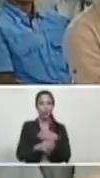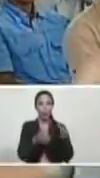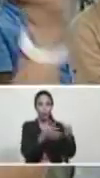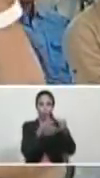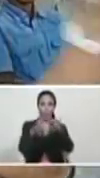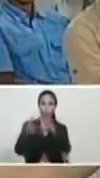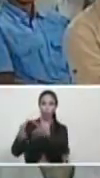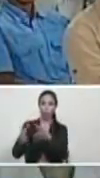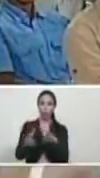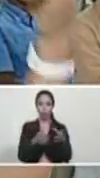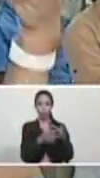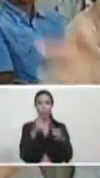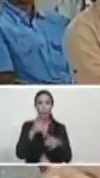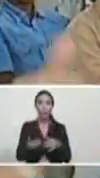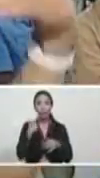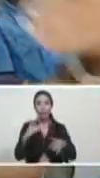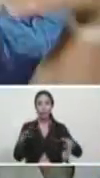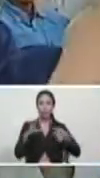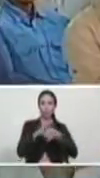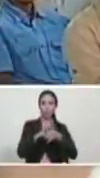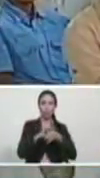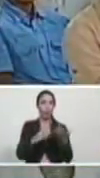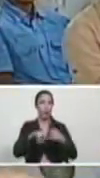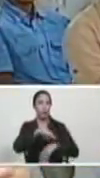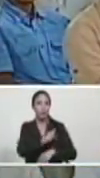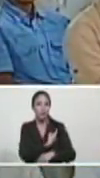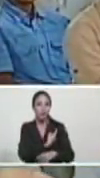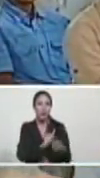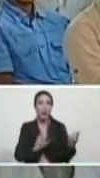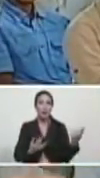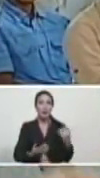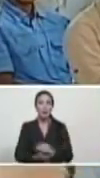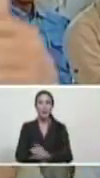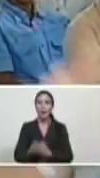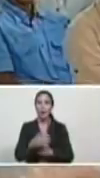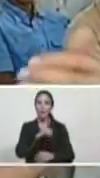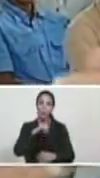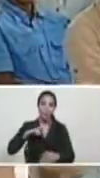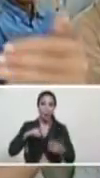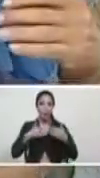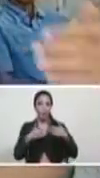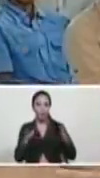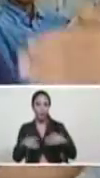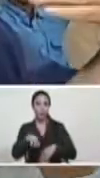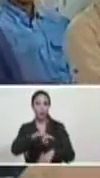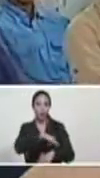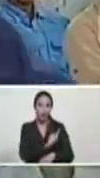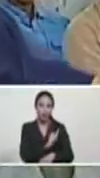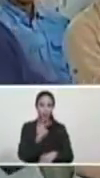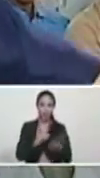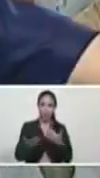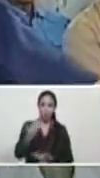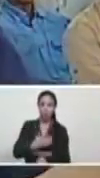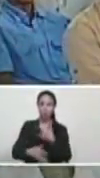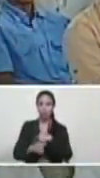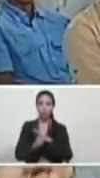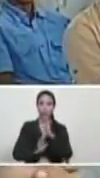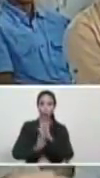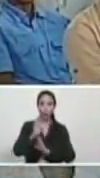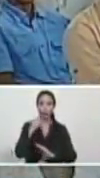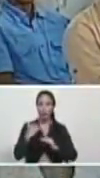tenemos en nuestros centros de investigación, universidades politécnicas territoriales, puesta al servicio de ganar mayores niveles